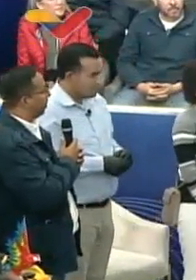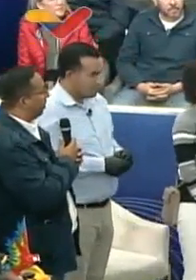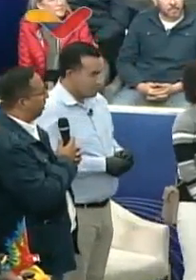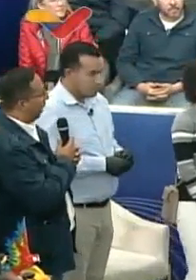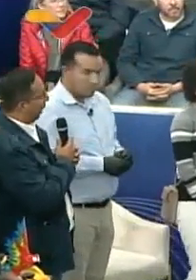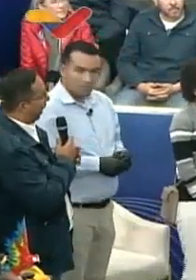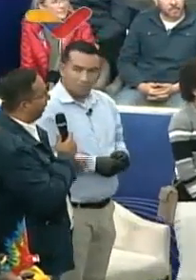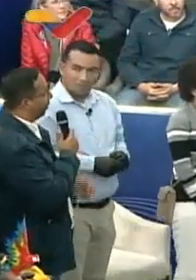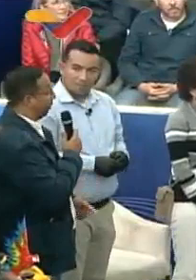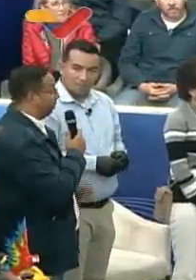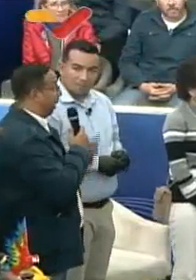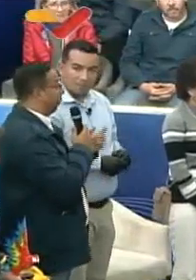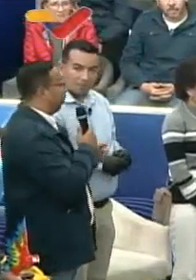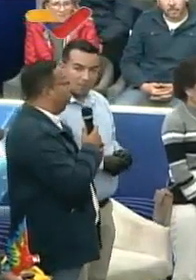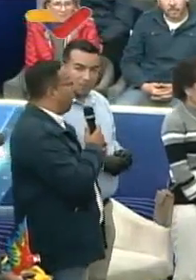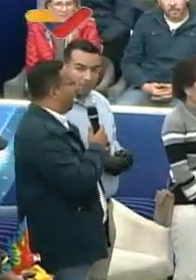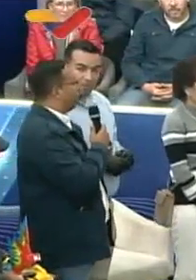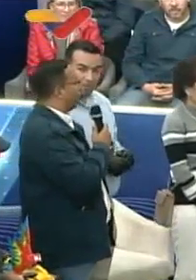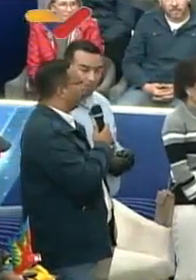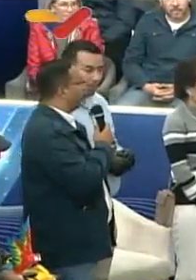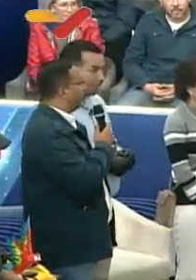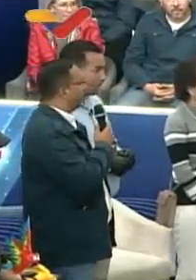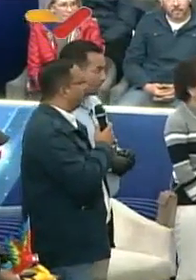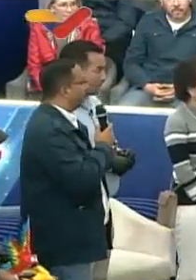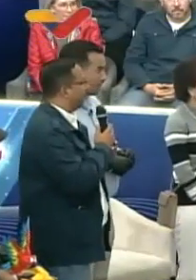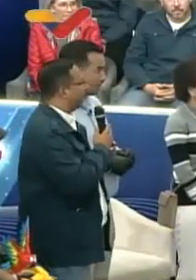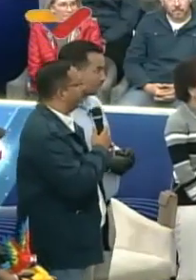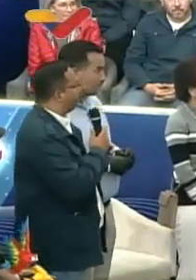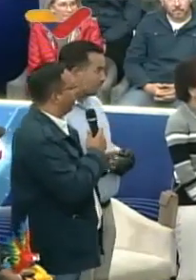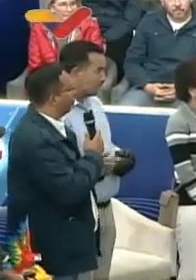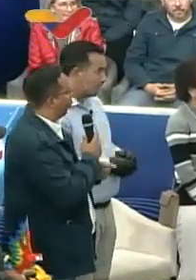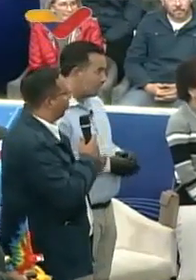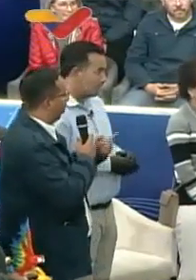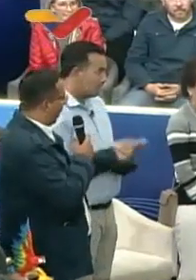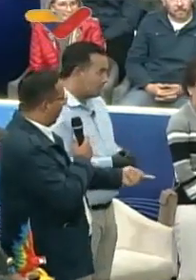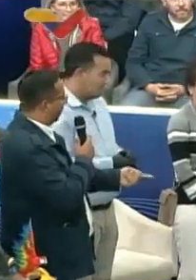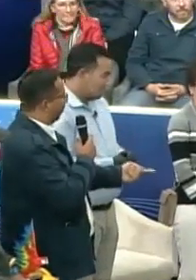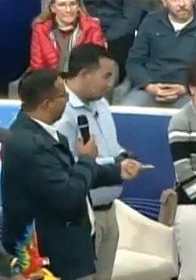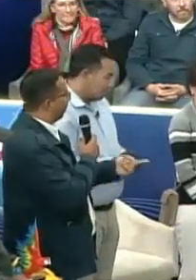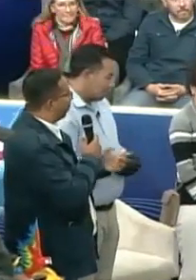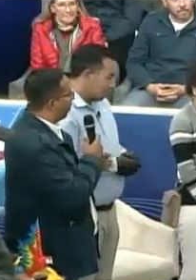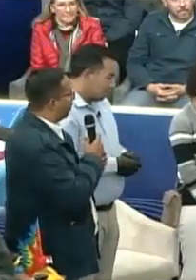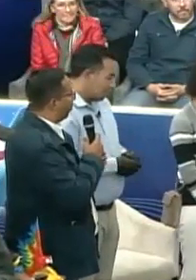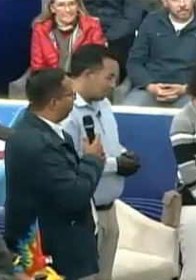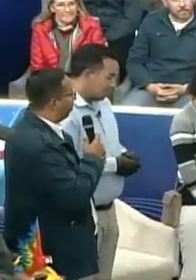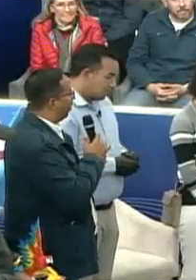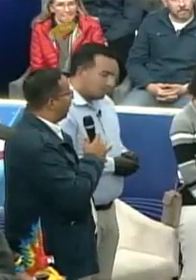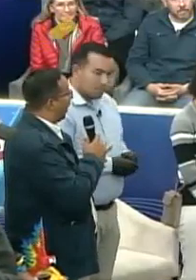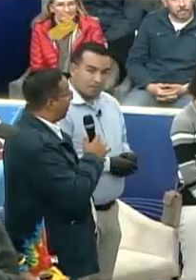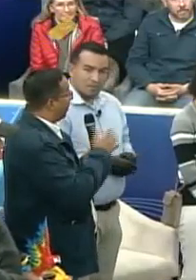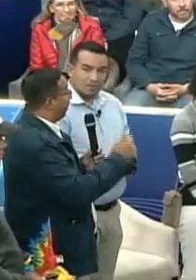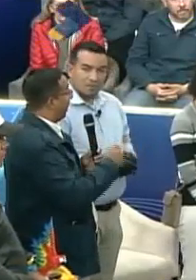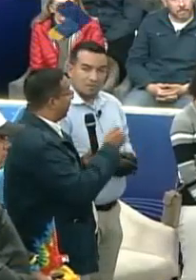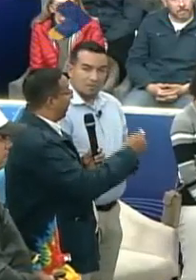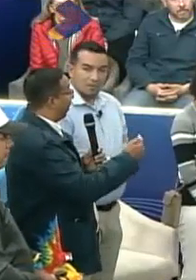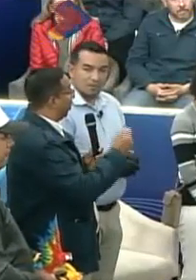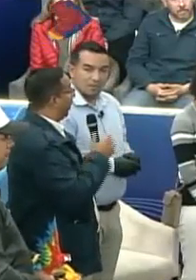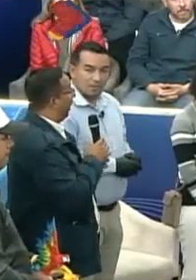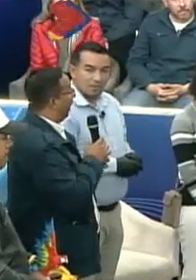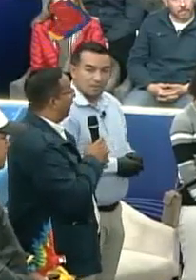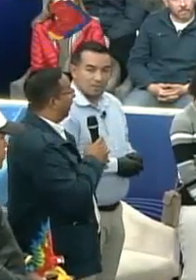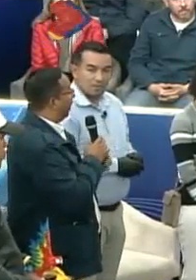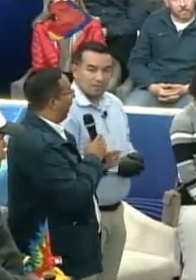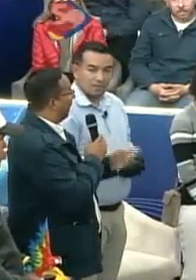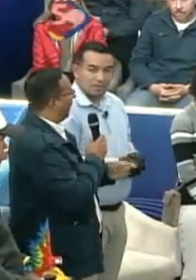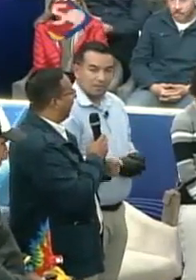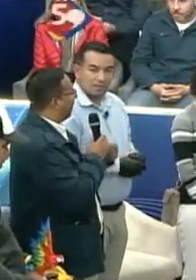liberación? Bueno, un año aproximadamente, presidente, porque nosotros en este programa de conservación, si bien es cierto